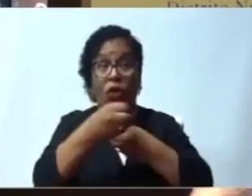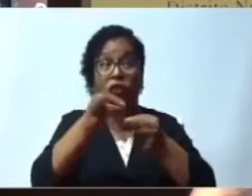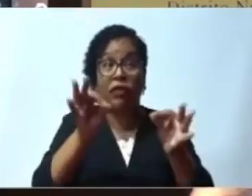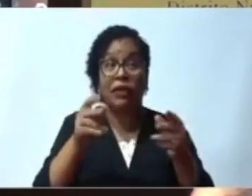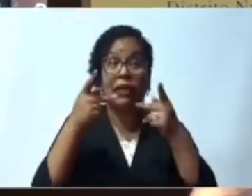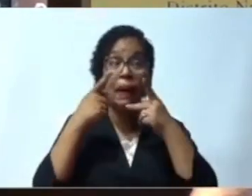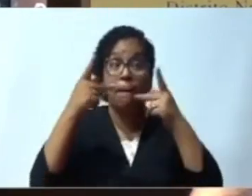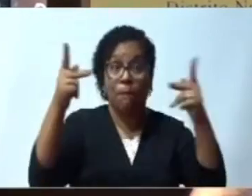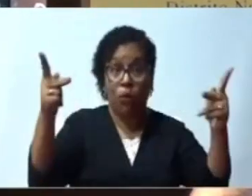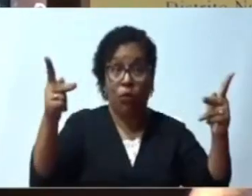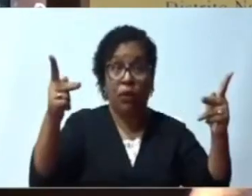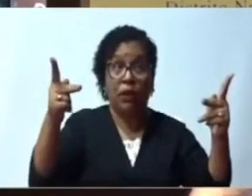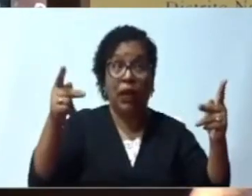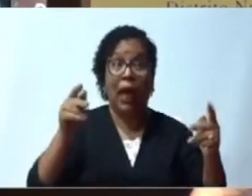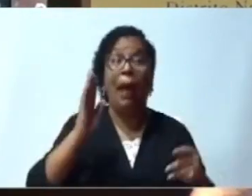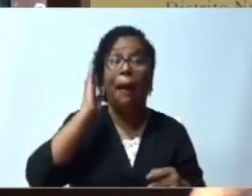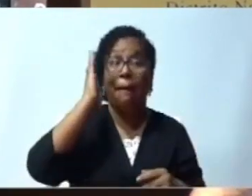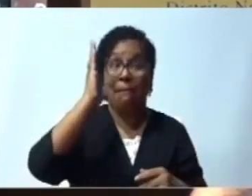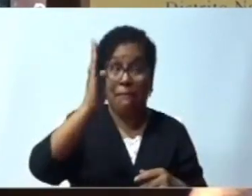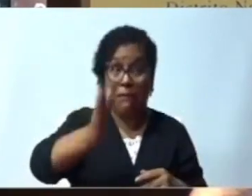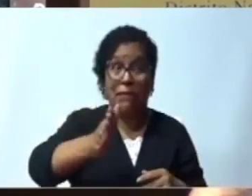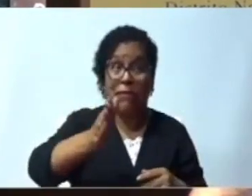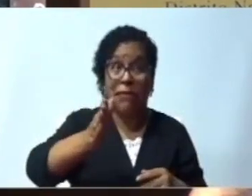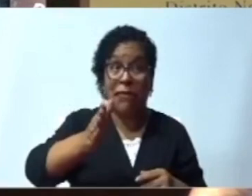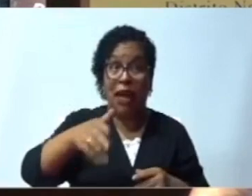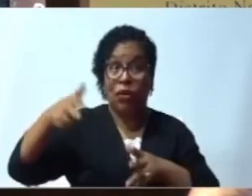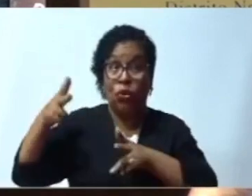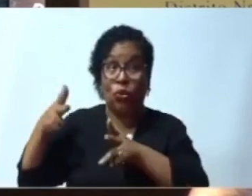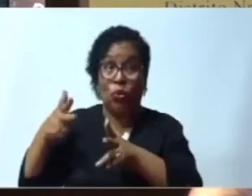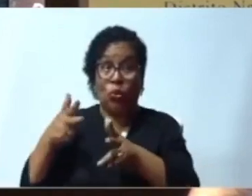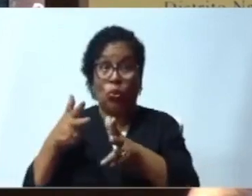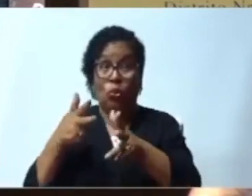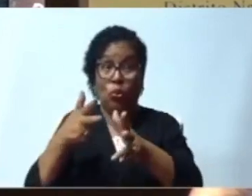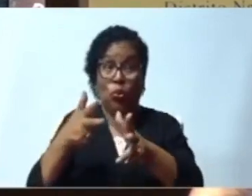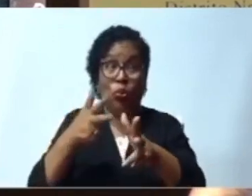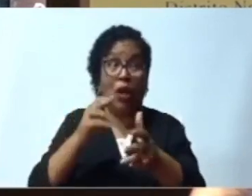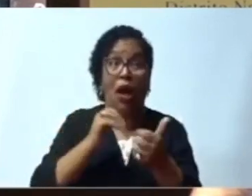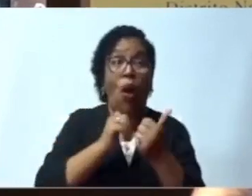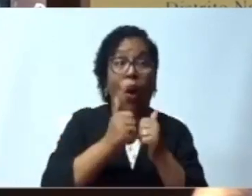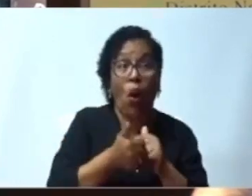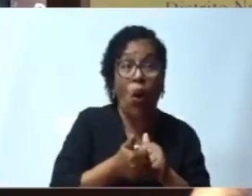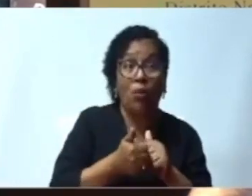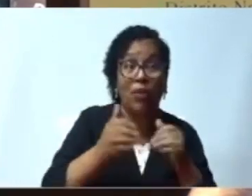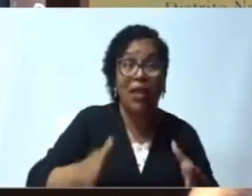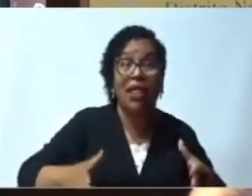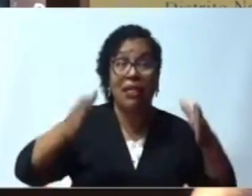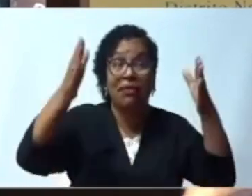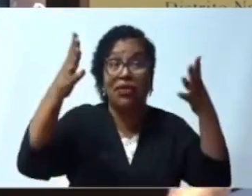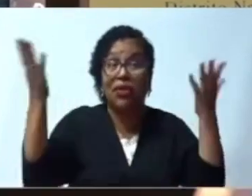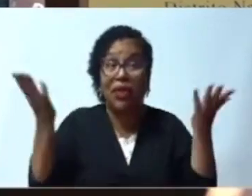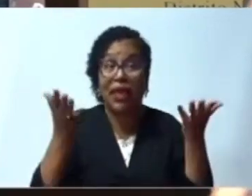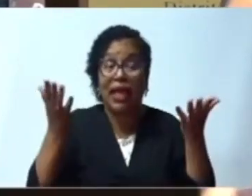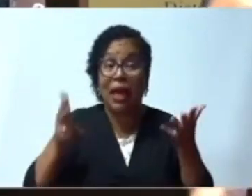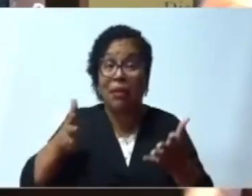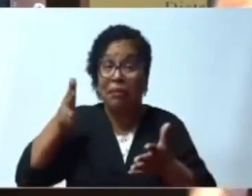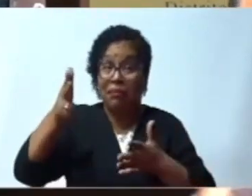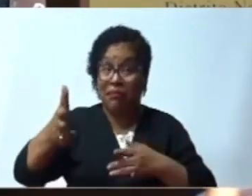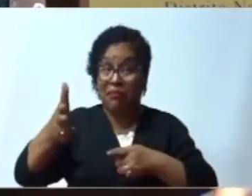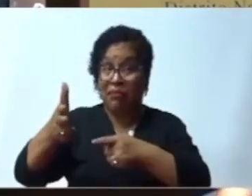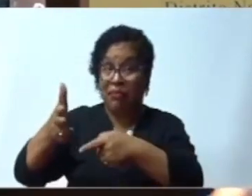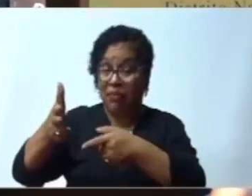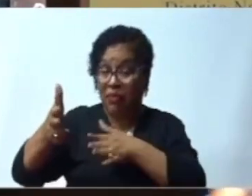transitar? ¿De qué tamaño tiene que ser el edificio? ¿Cuántos parqueos hay? ¿Qué le provoca a la